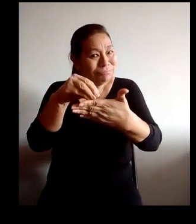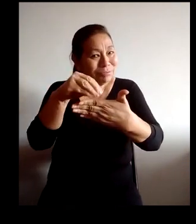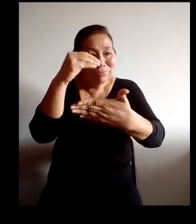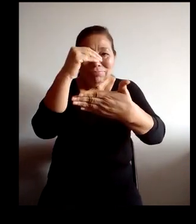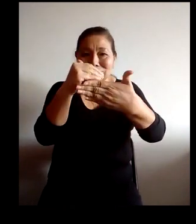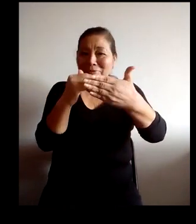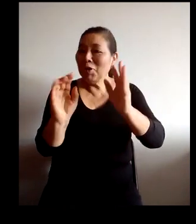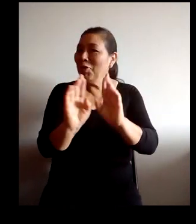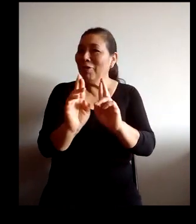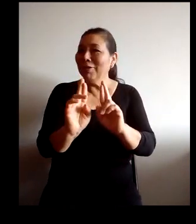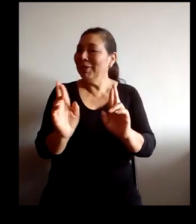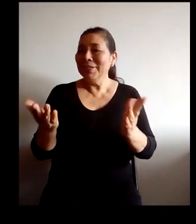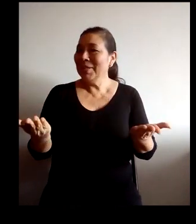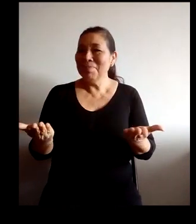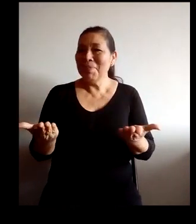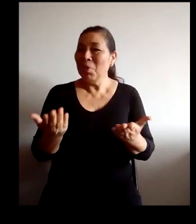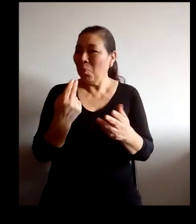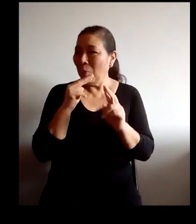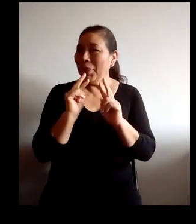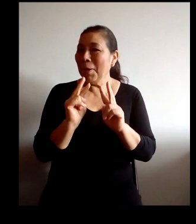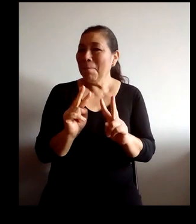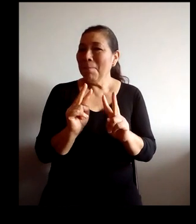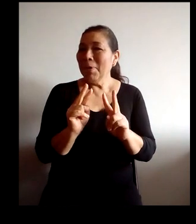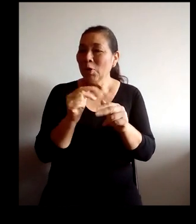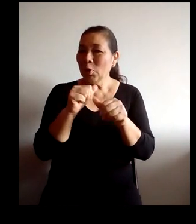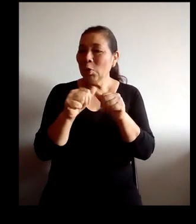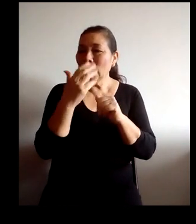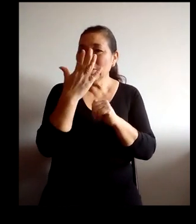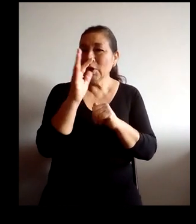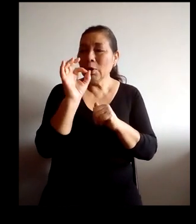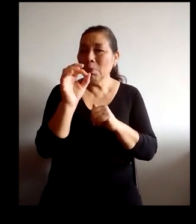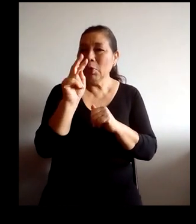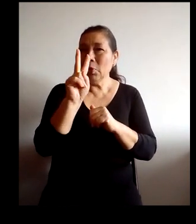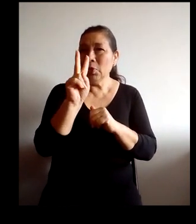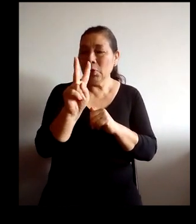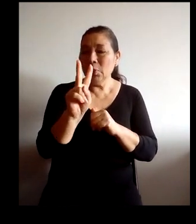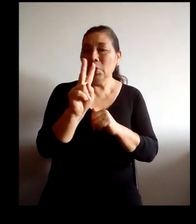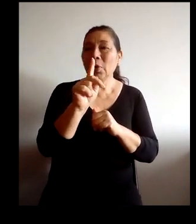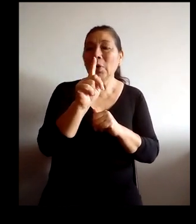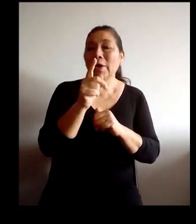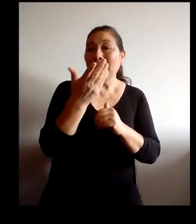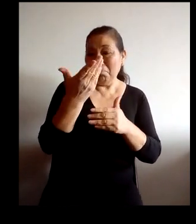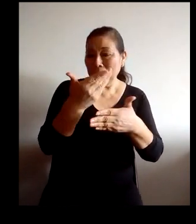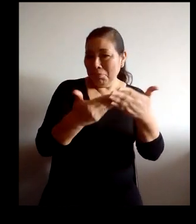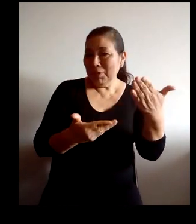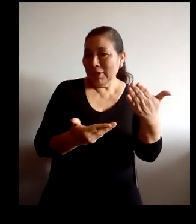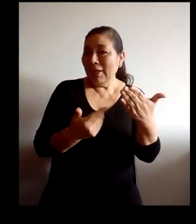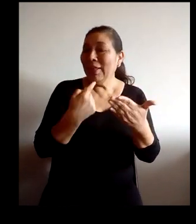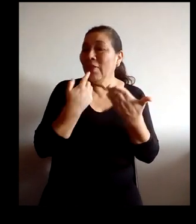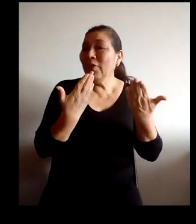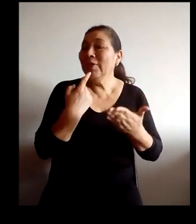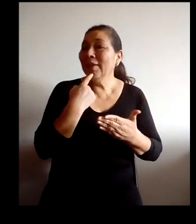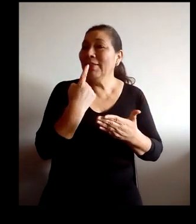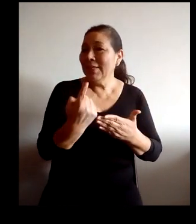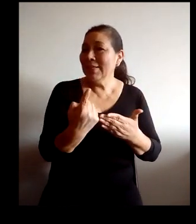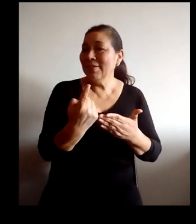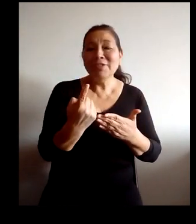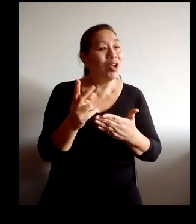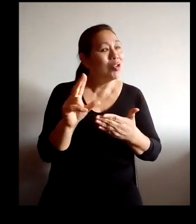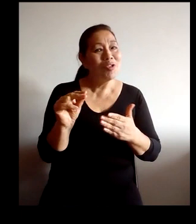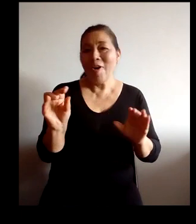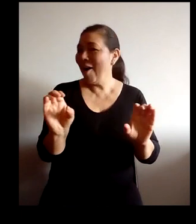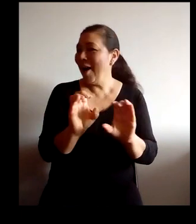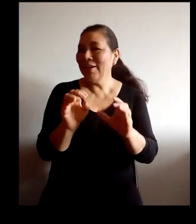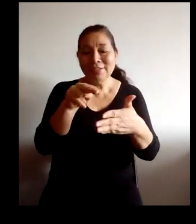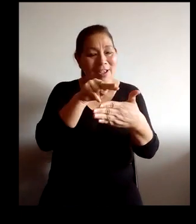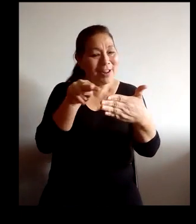que expresamente se señala que no realizan lecturas de placas radiográficas de tórax OIT, y